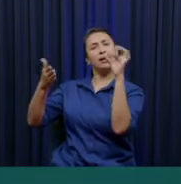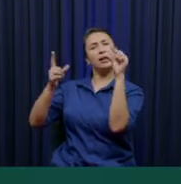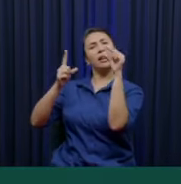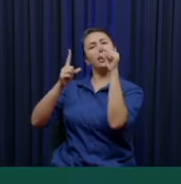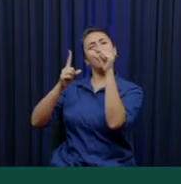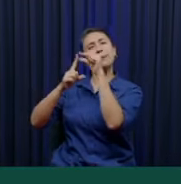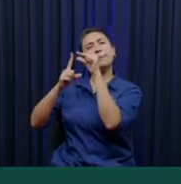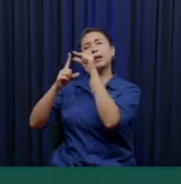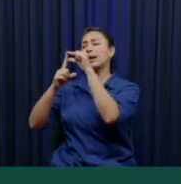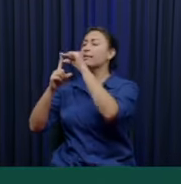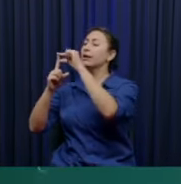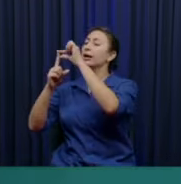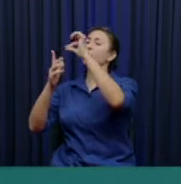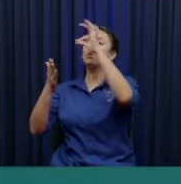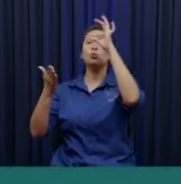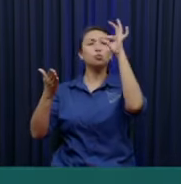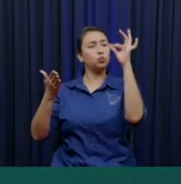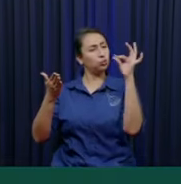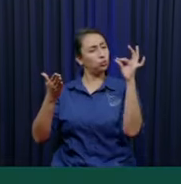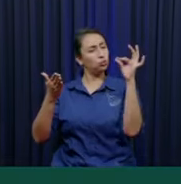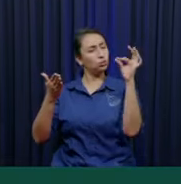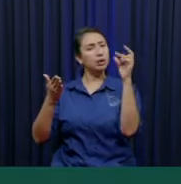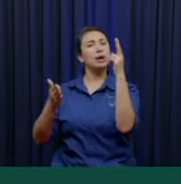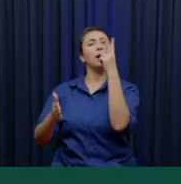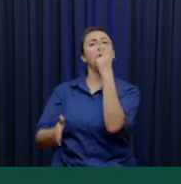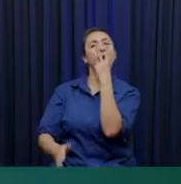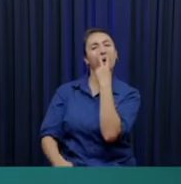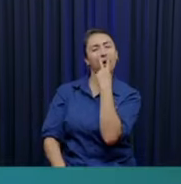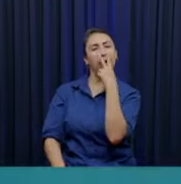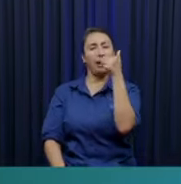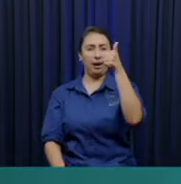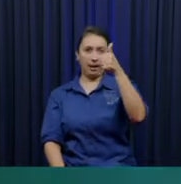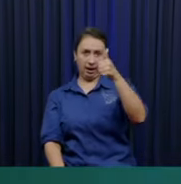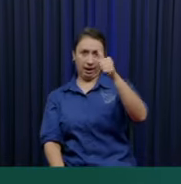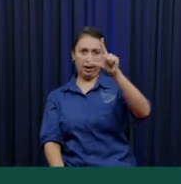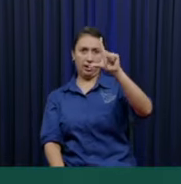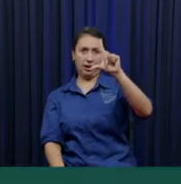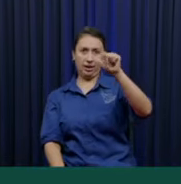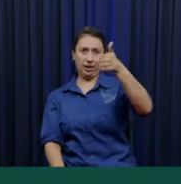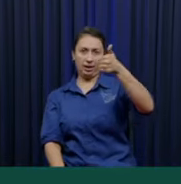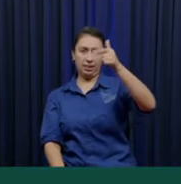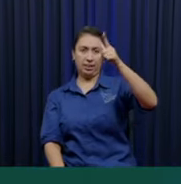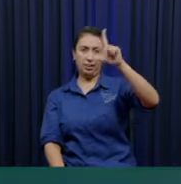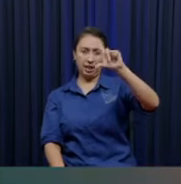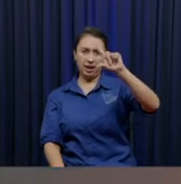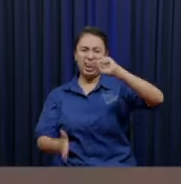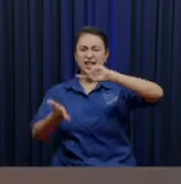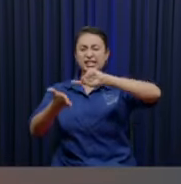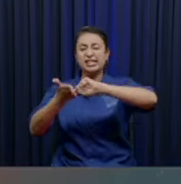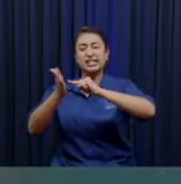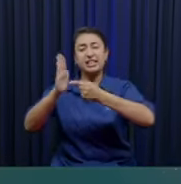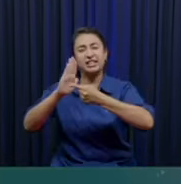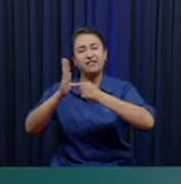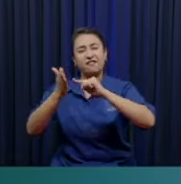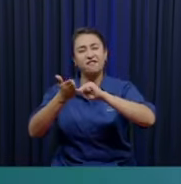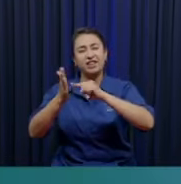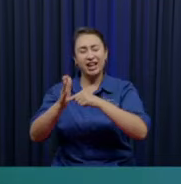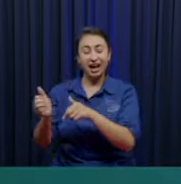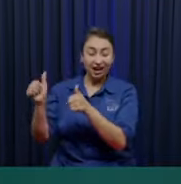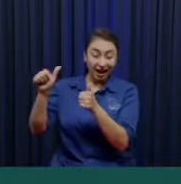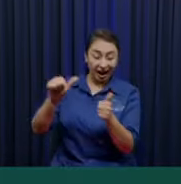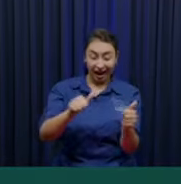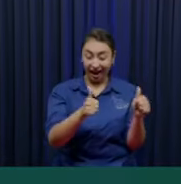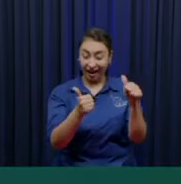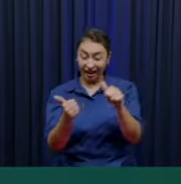22:22. Difícil que se nos olvide, ¿va usted? 2:2:2:2. ¿Qué clave es eso? Clave de